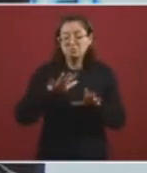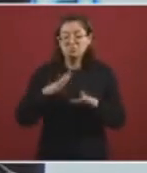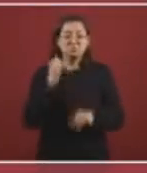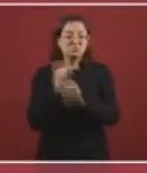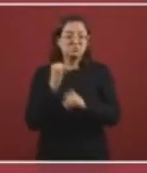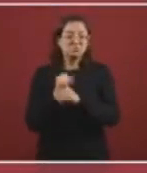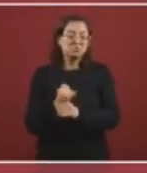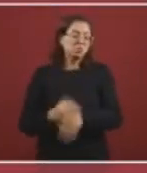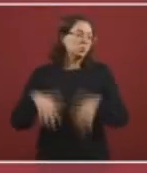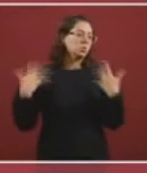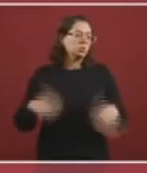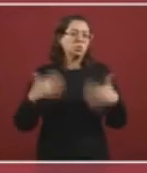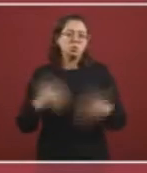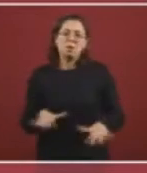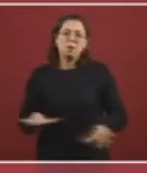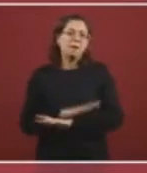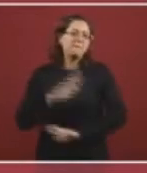una revolución.